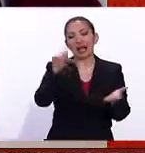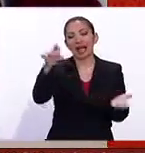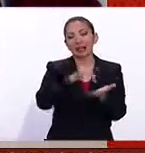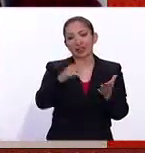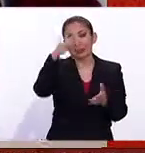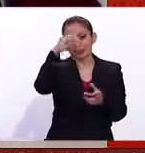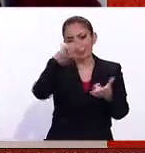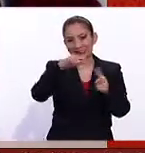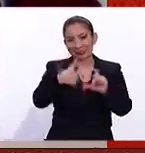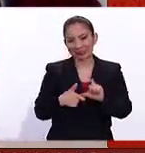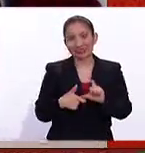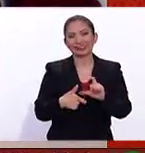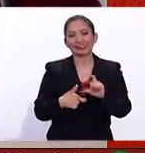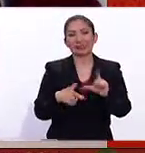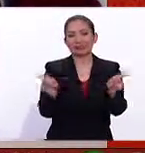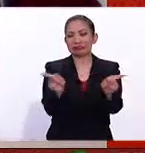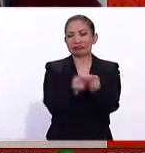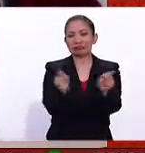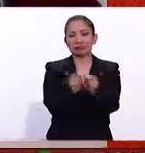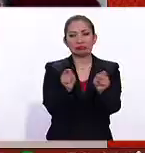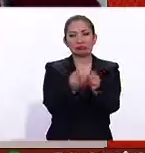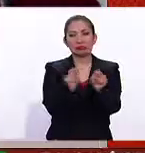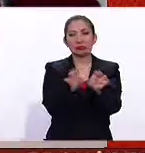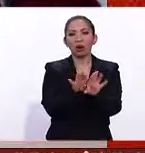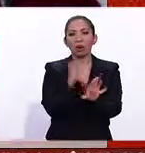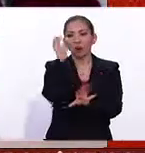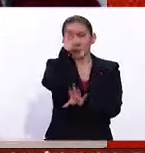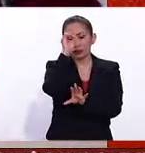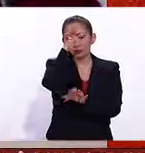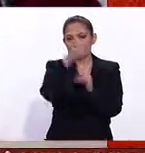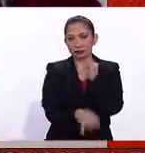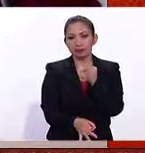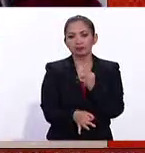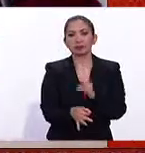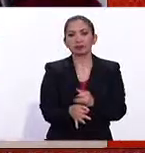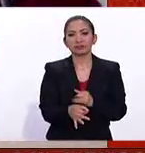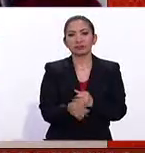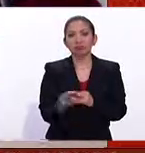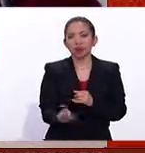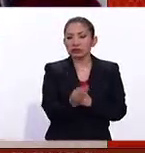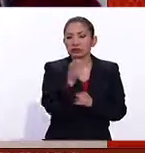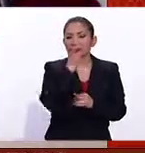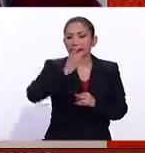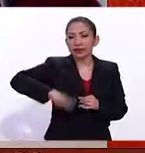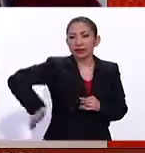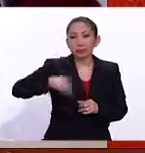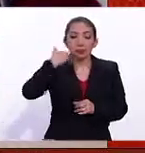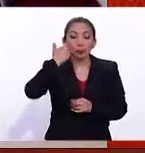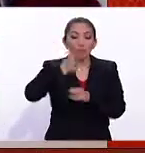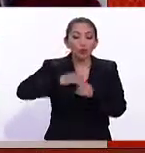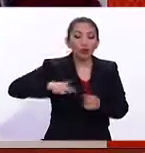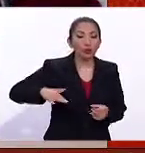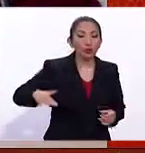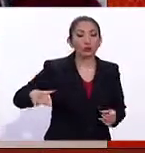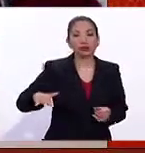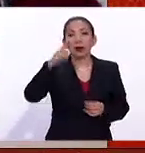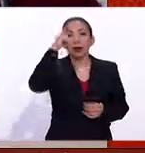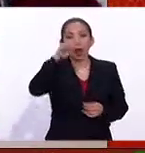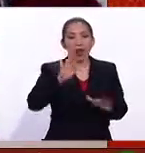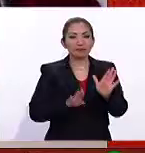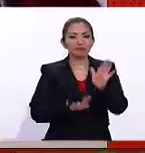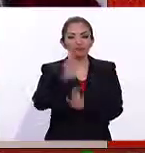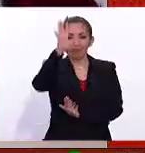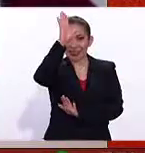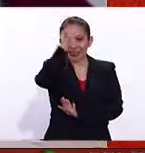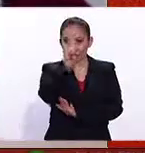estado en México al Día. Brevemente, ya como comentario final, usted ha mencionado la voluntad para sacar adelante